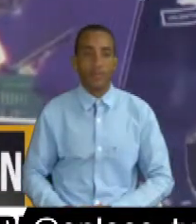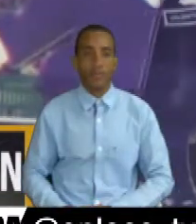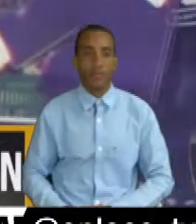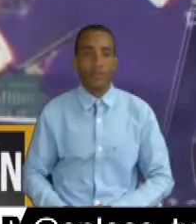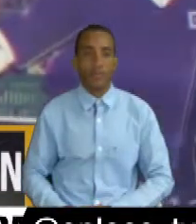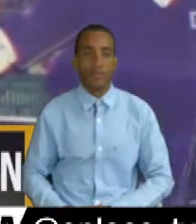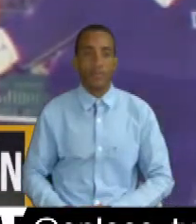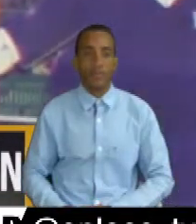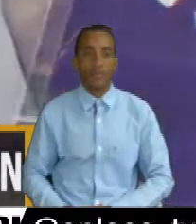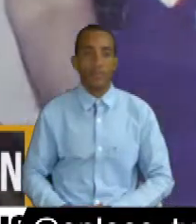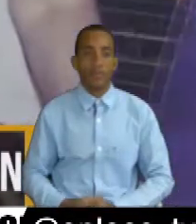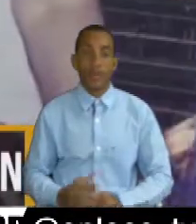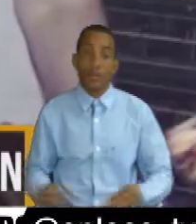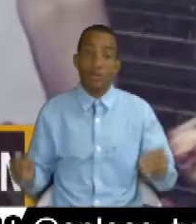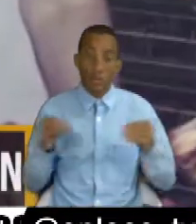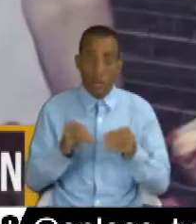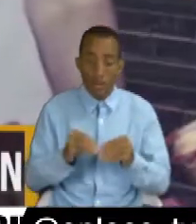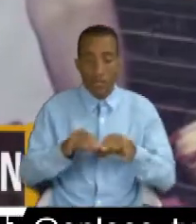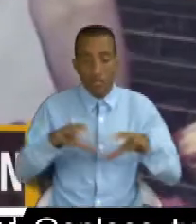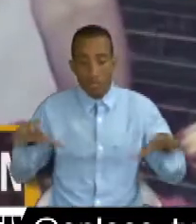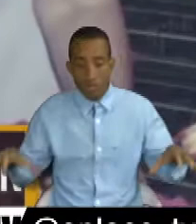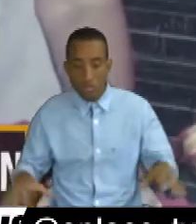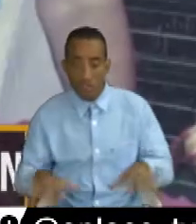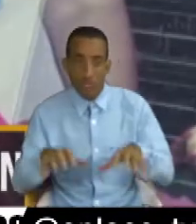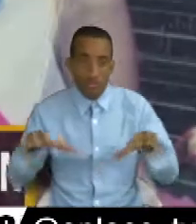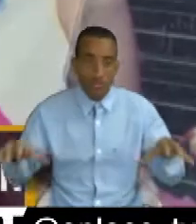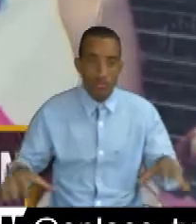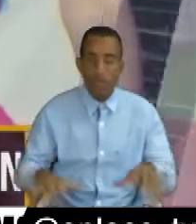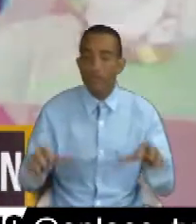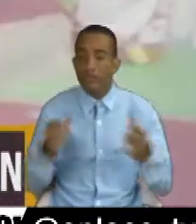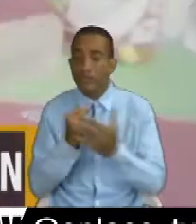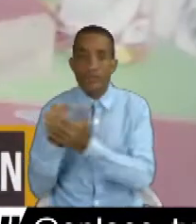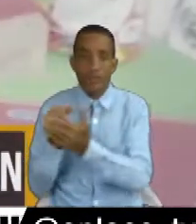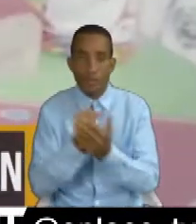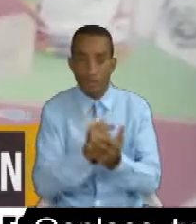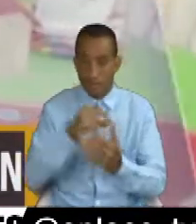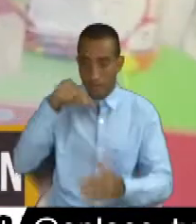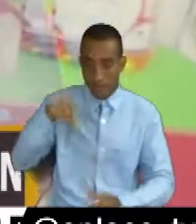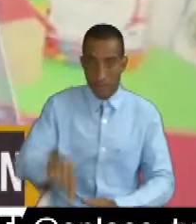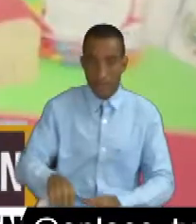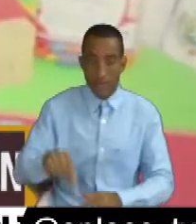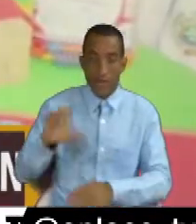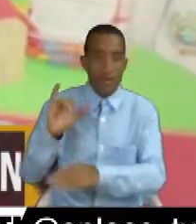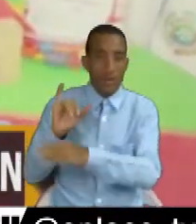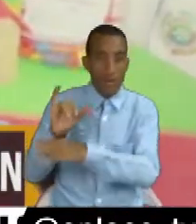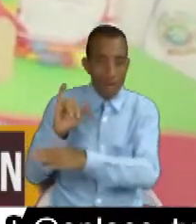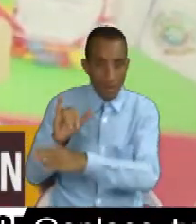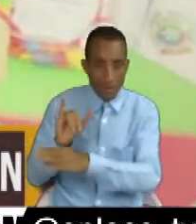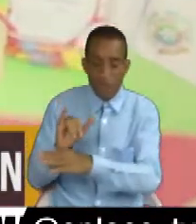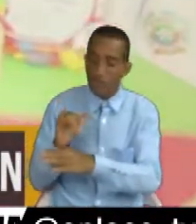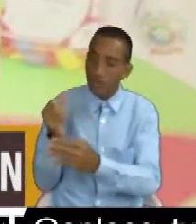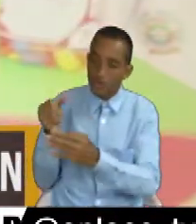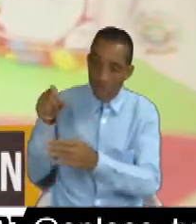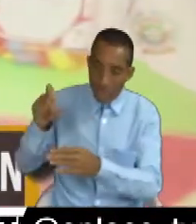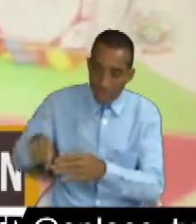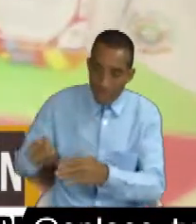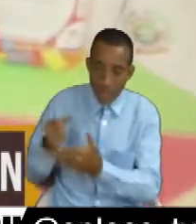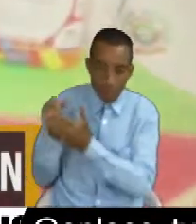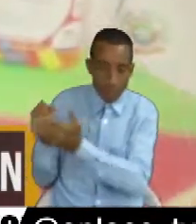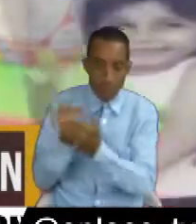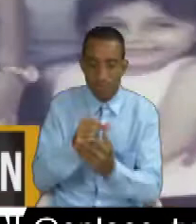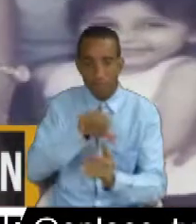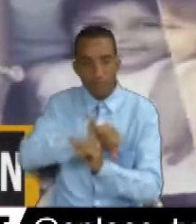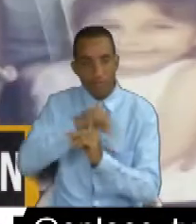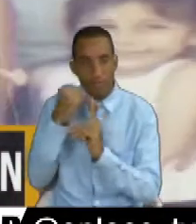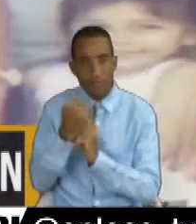Además de esta actividad, otras se realizan para lograr ayudas a quienes en la institución requieren de esta labor social. Un compromiso que se desarrolla